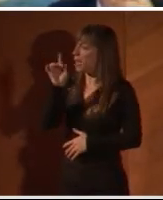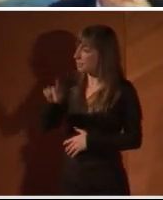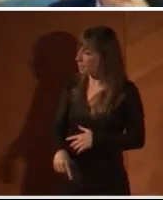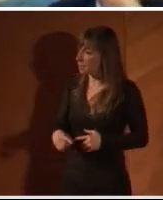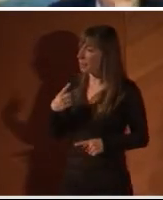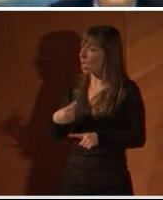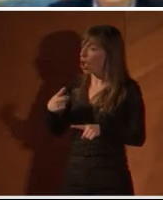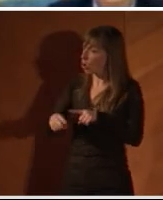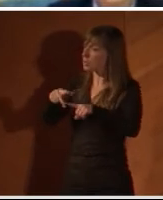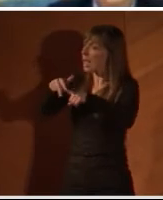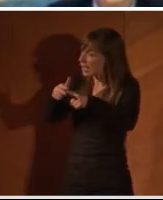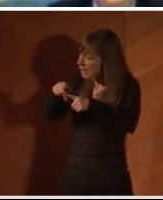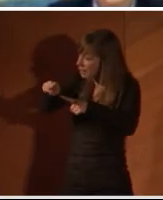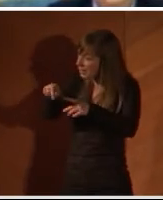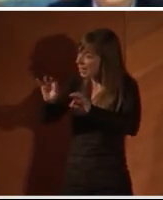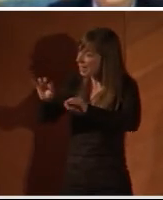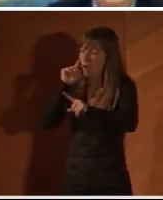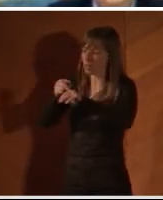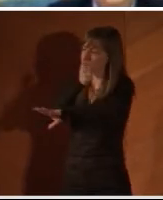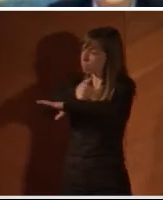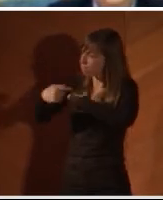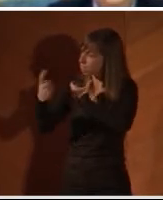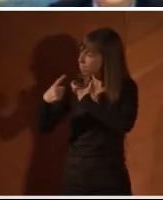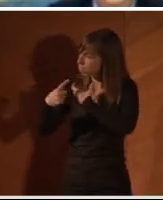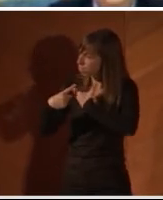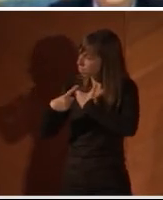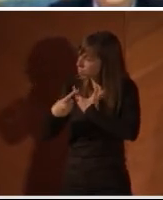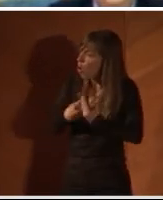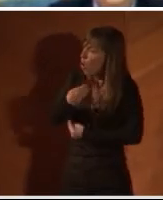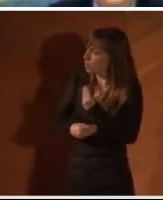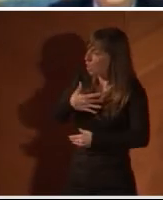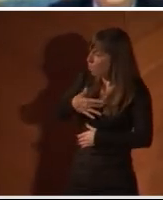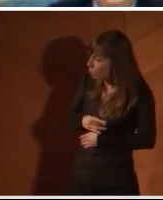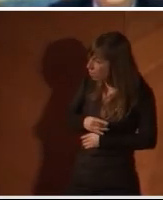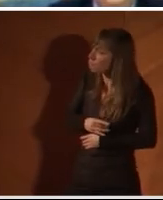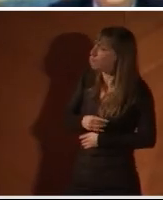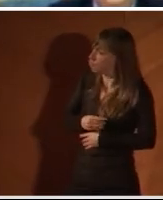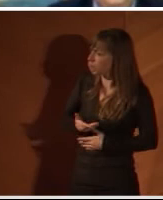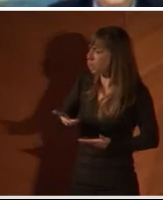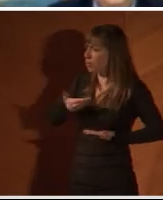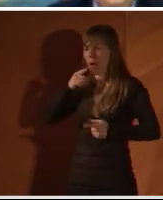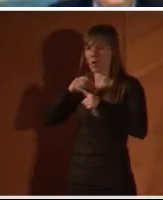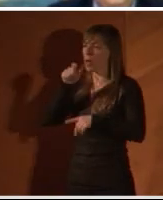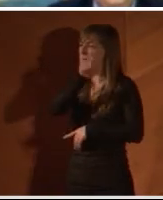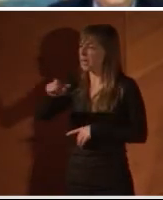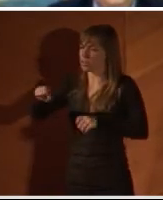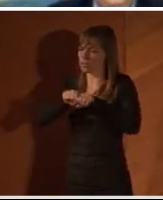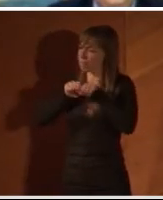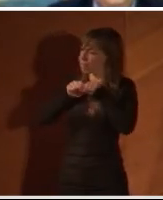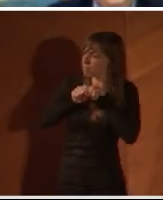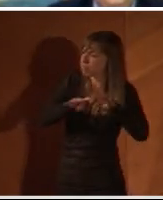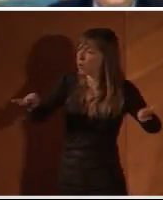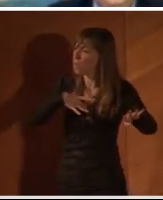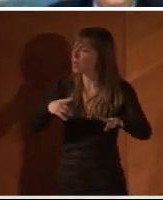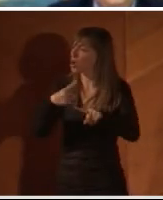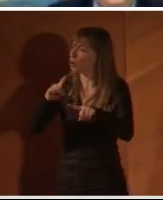de utilizar esta herramienta de participación ciudadana para que día a día más vecinos sean parte y puedan aportar nuevas ideas. Es